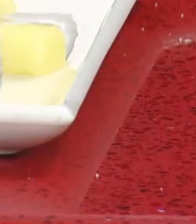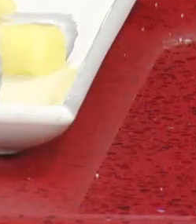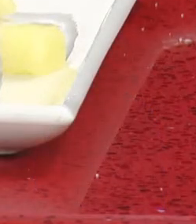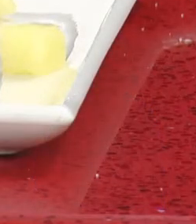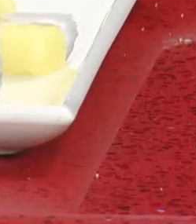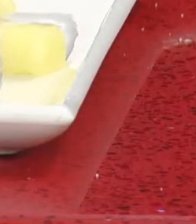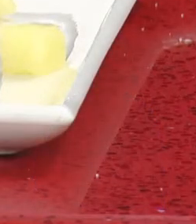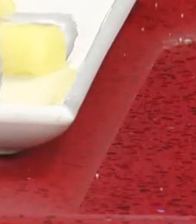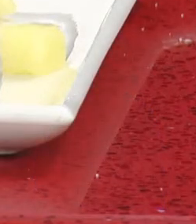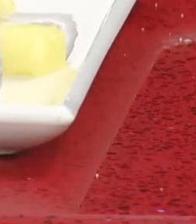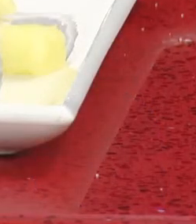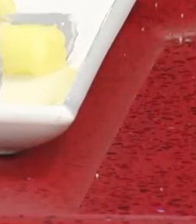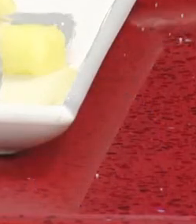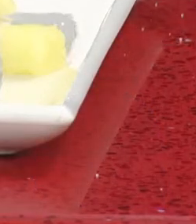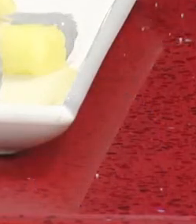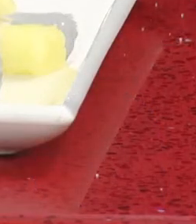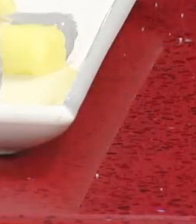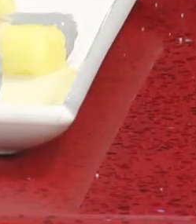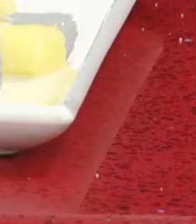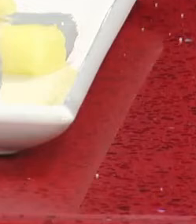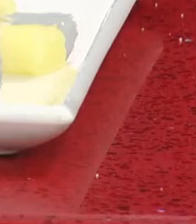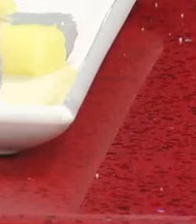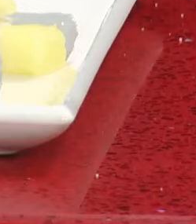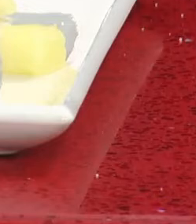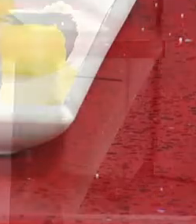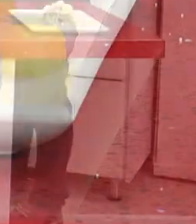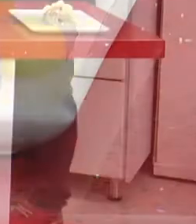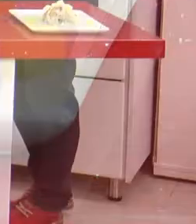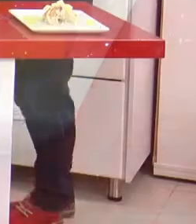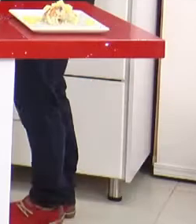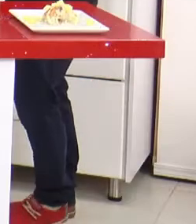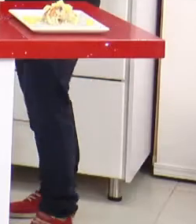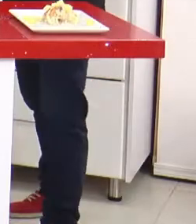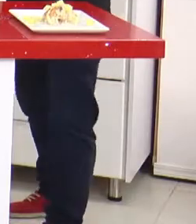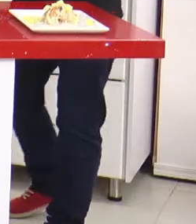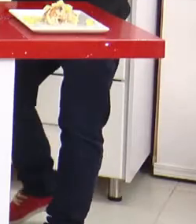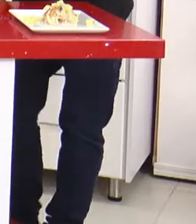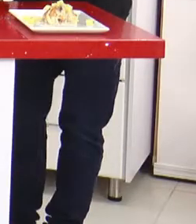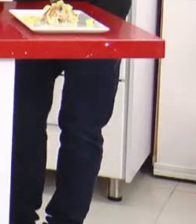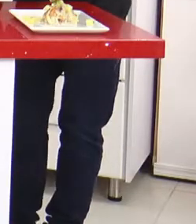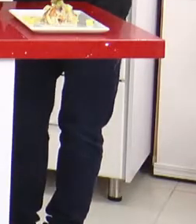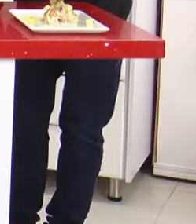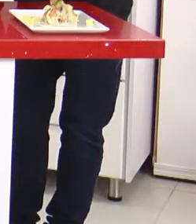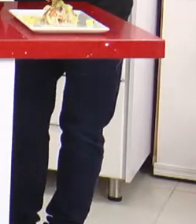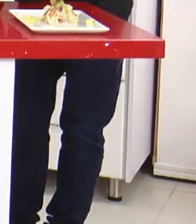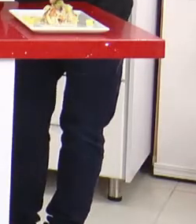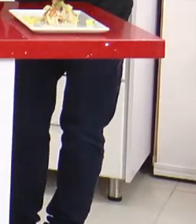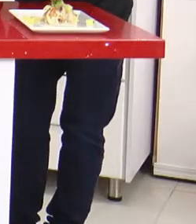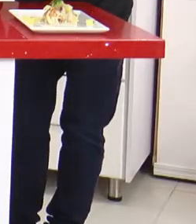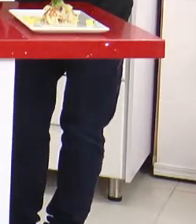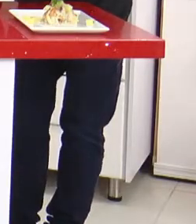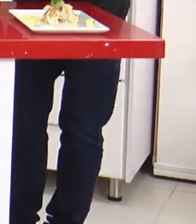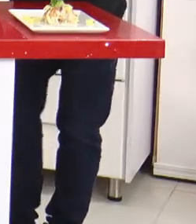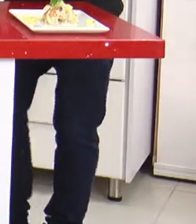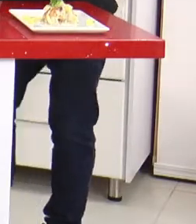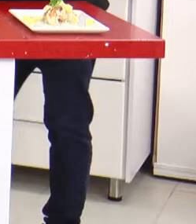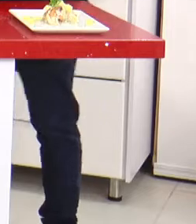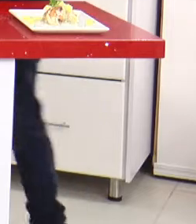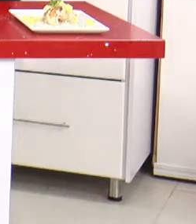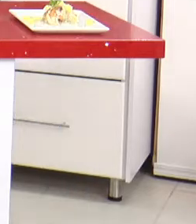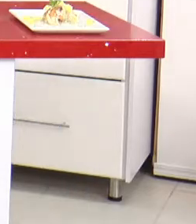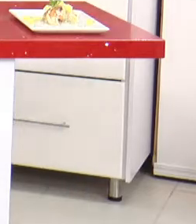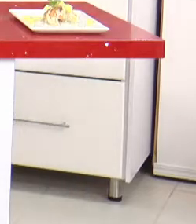A ver si retiremos este platico de aquí. Y ya saben ustedes, ahí ya pueden observar cómo huele el